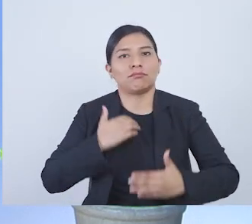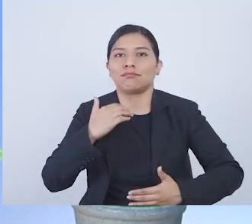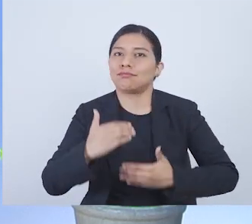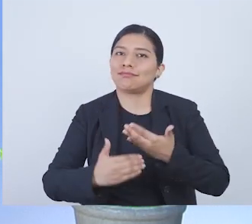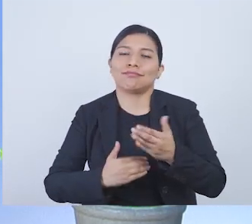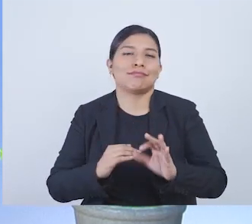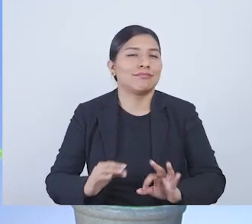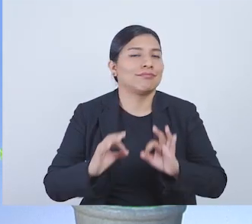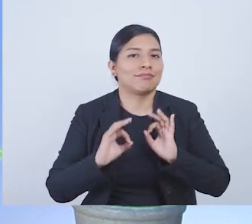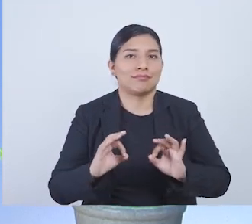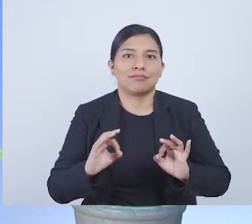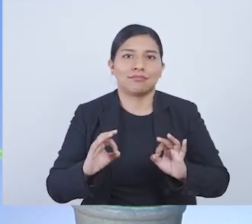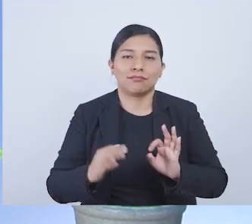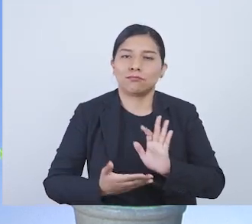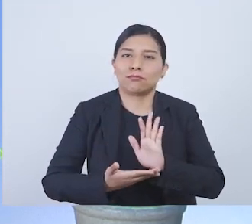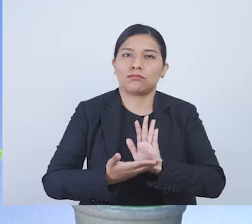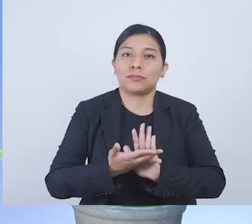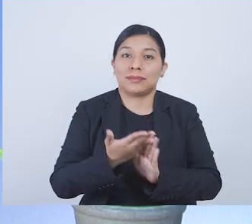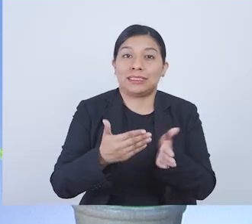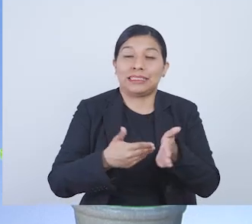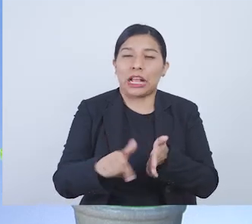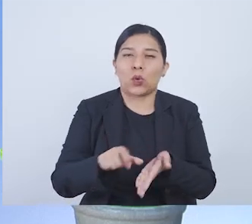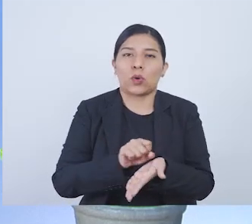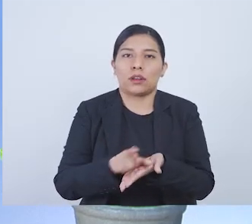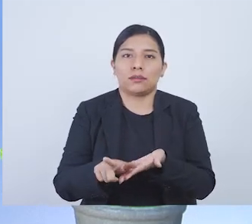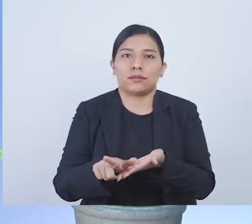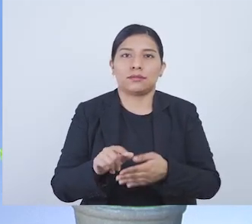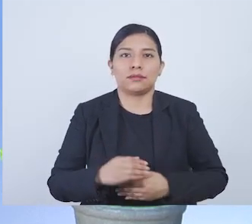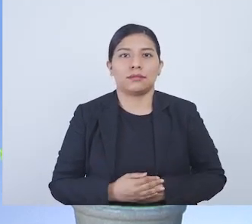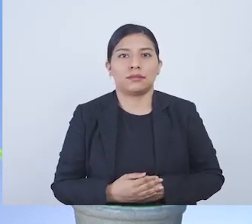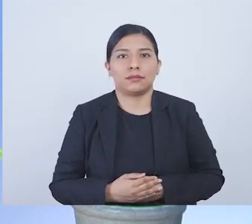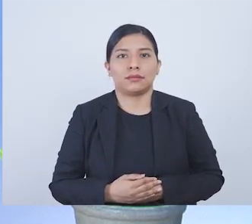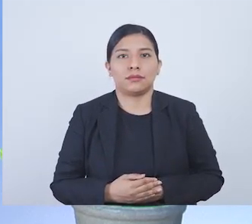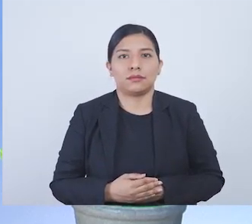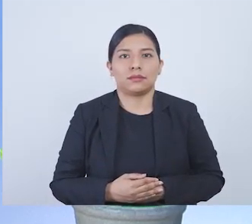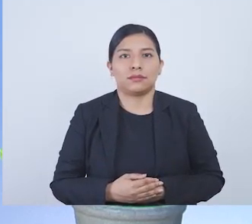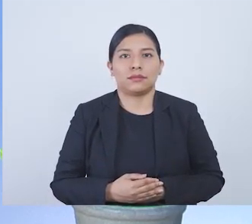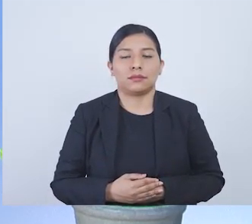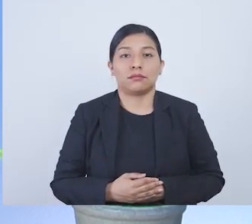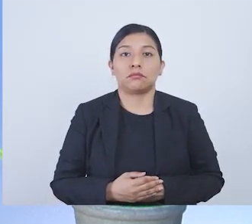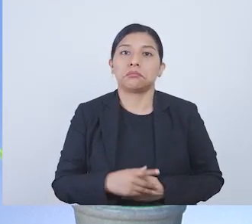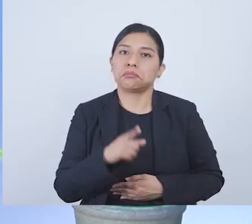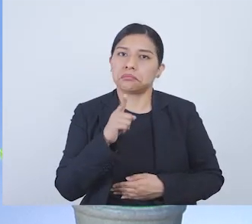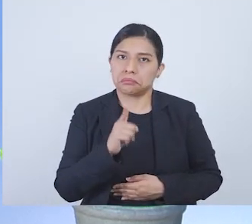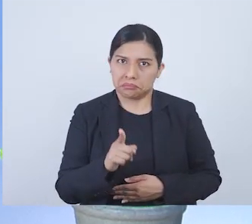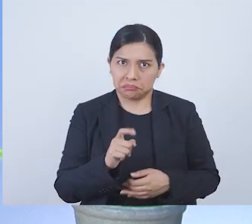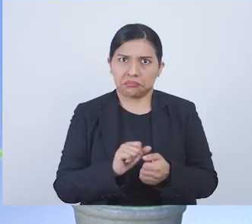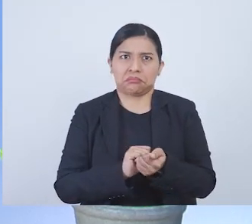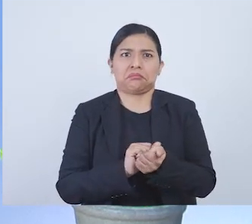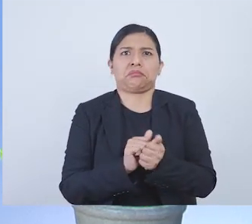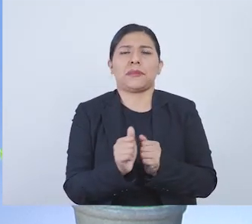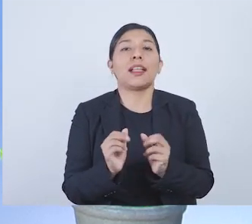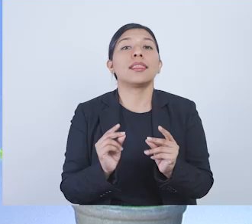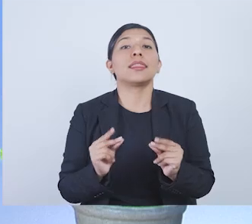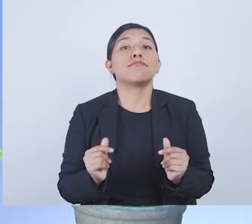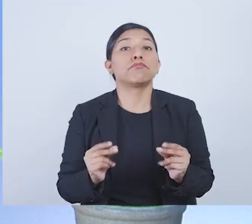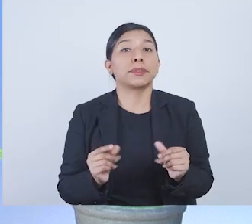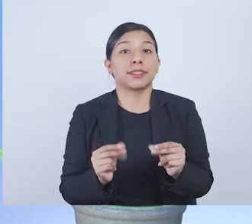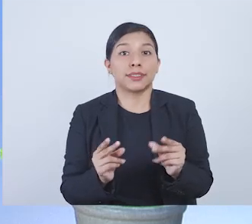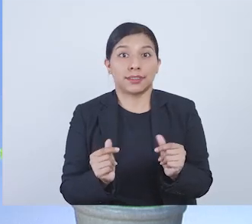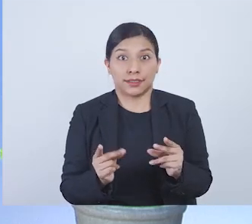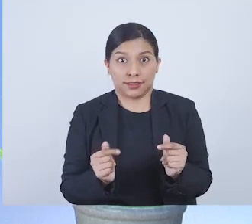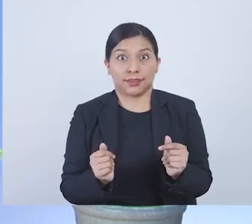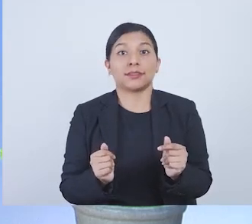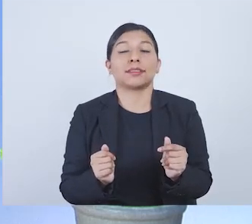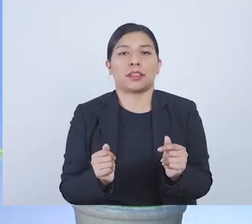todo empieza en la escuela. Tiene el potencial de acelerar